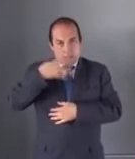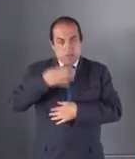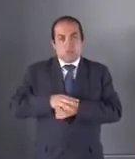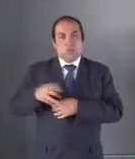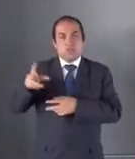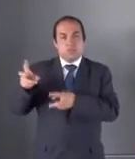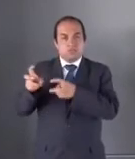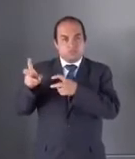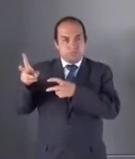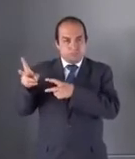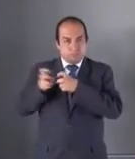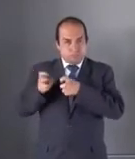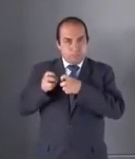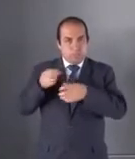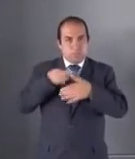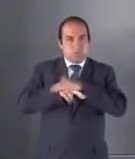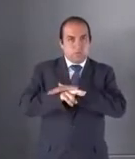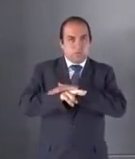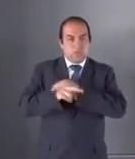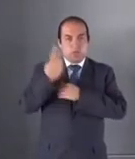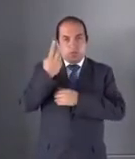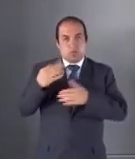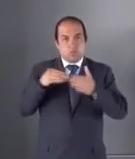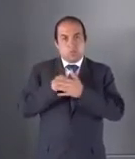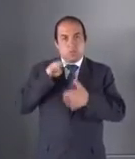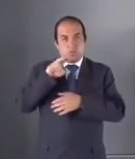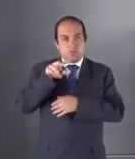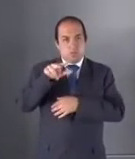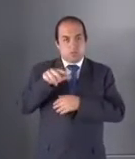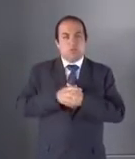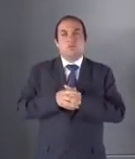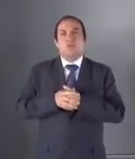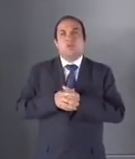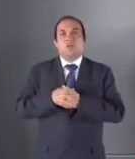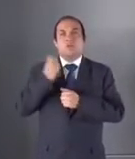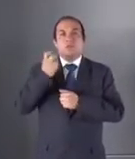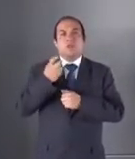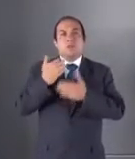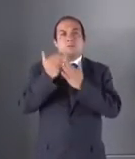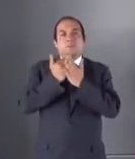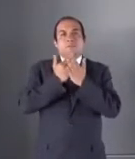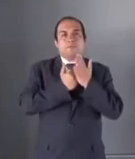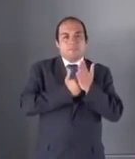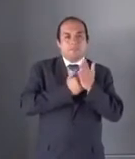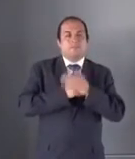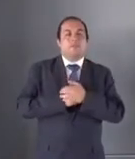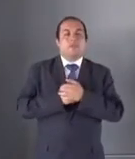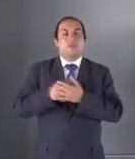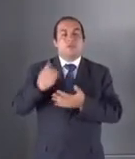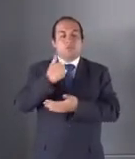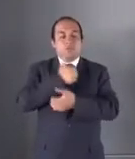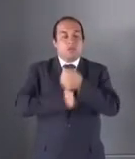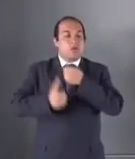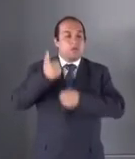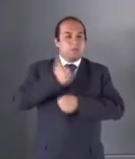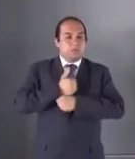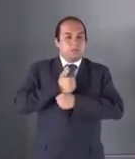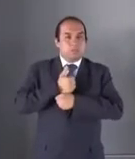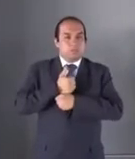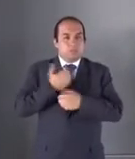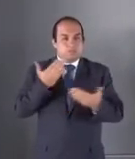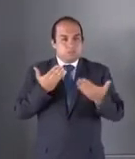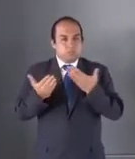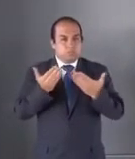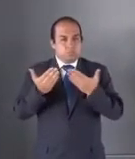2018, y hoy estamos sobre 2 robos denunciados. Es decir, es una disminución respecto a los años anteriores de una manera muy,